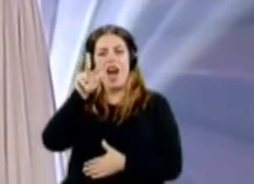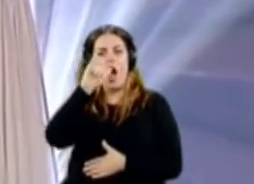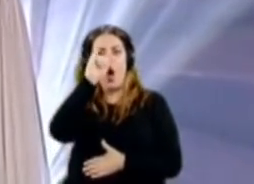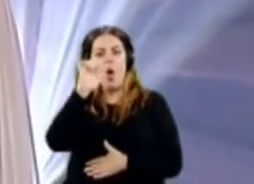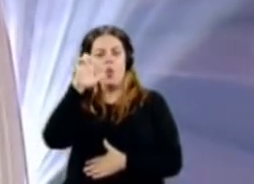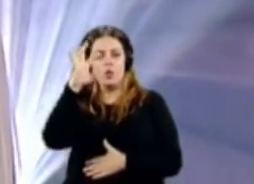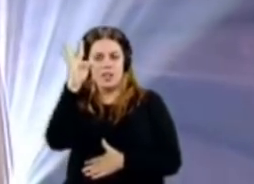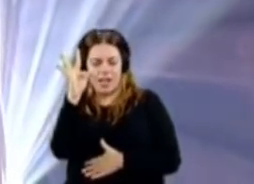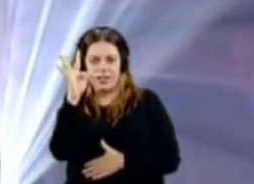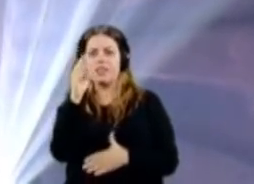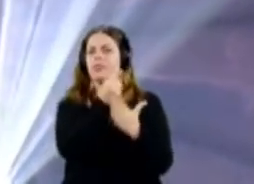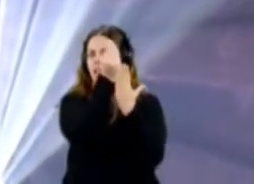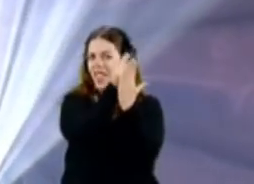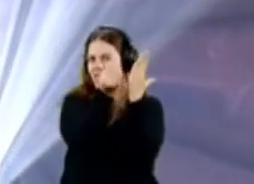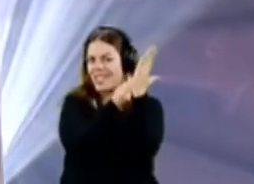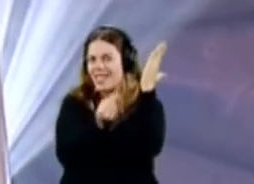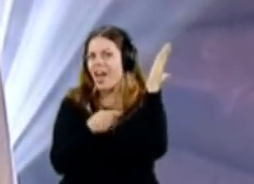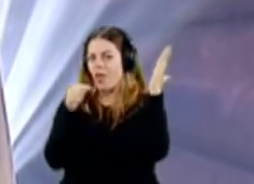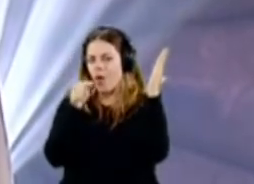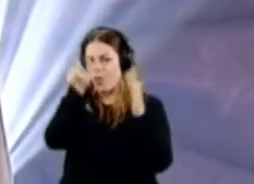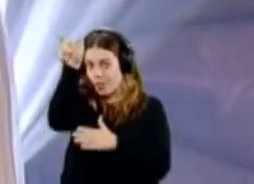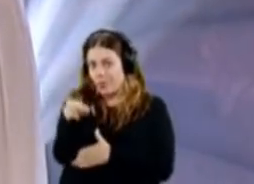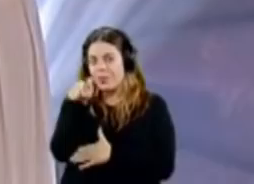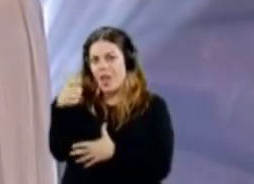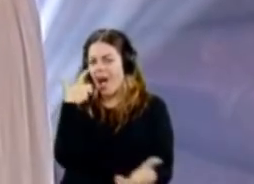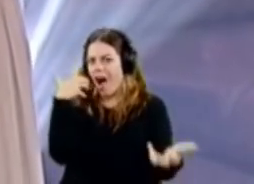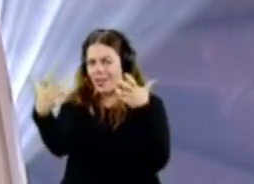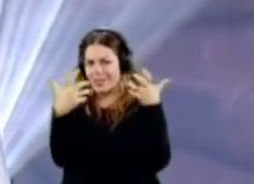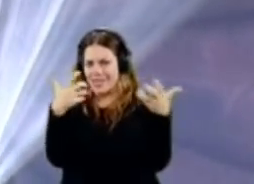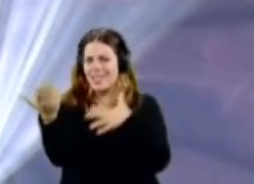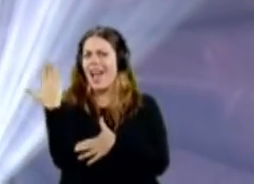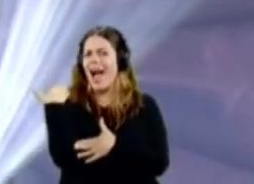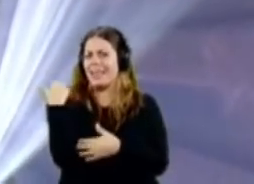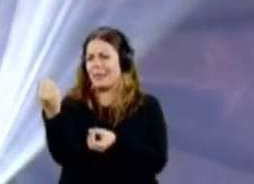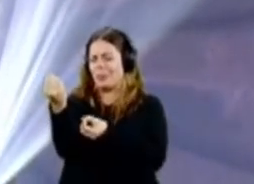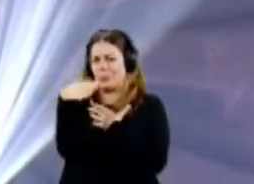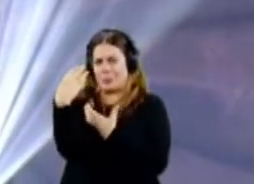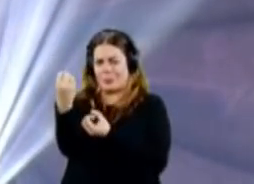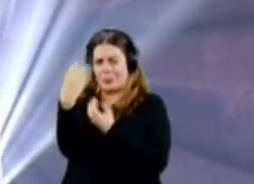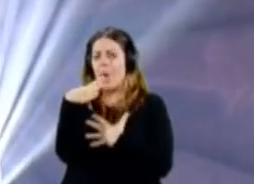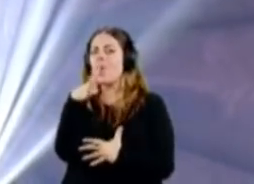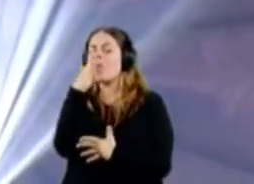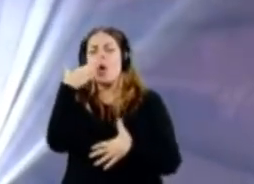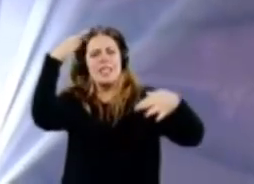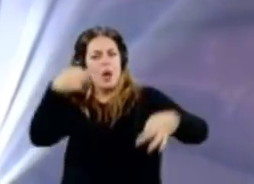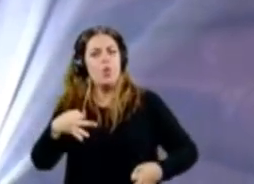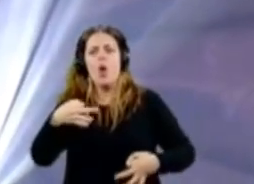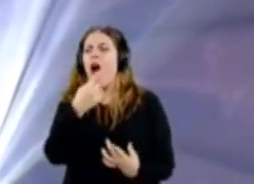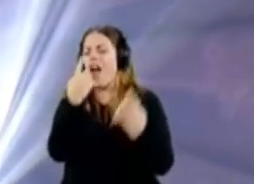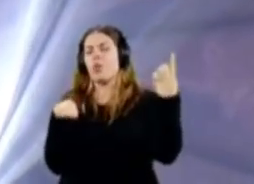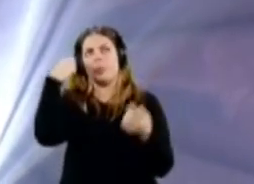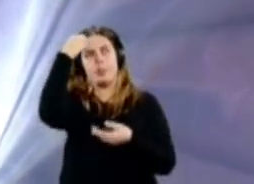diseñador, este artista, nos ha desvelado un secreto, porque seguro que muchos, Paco Luis, tú sí, también, estarán